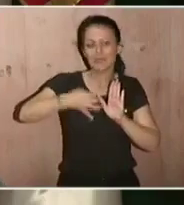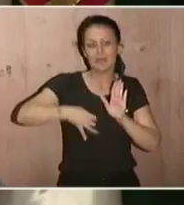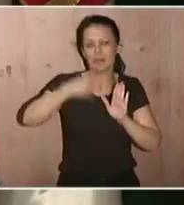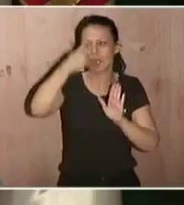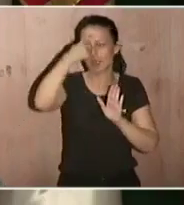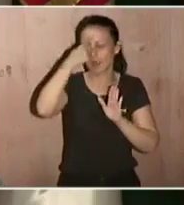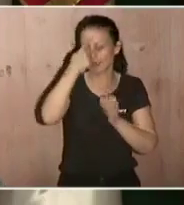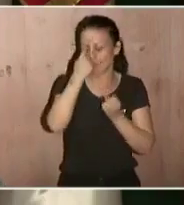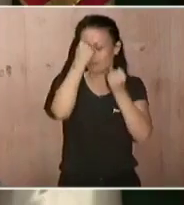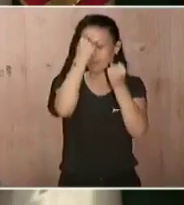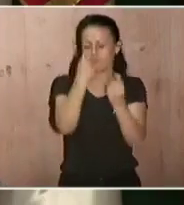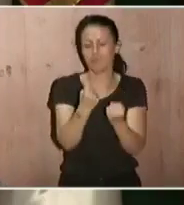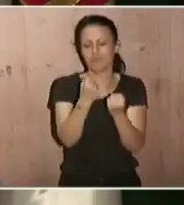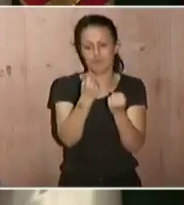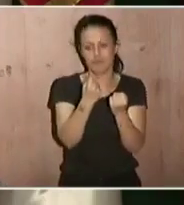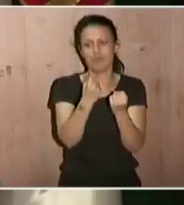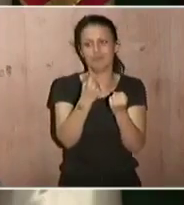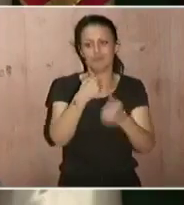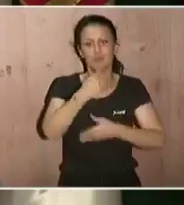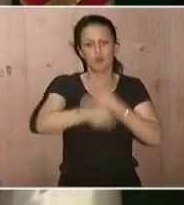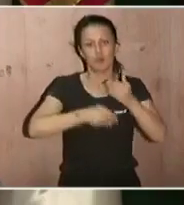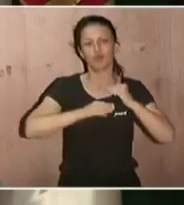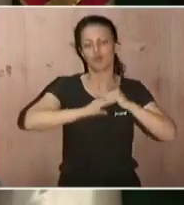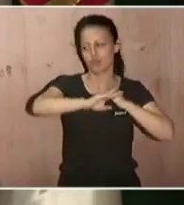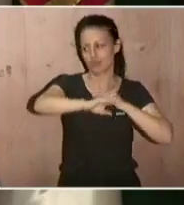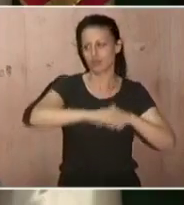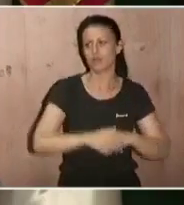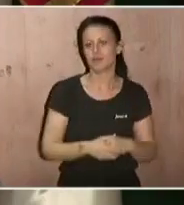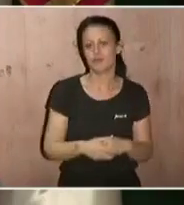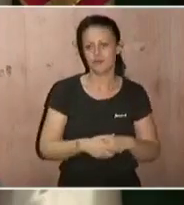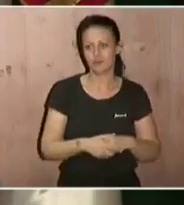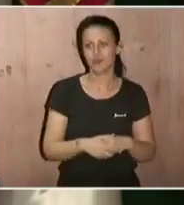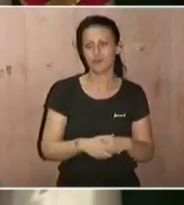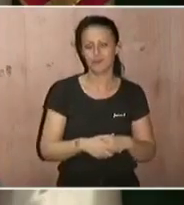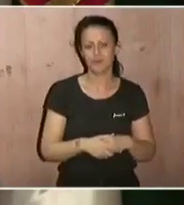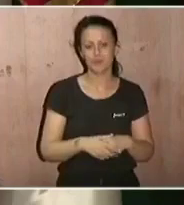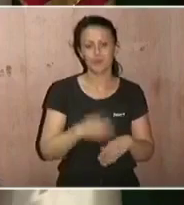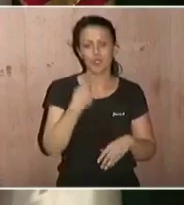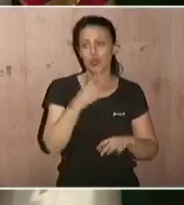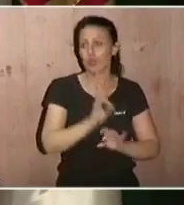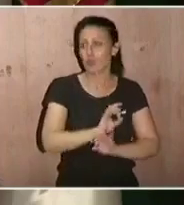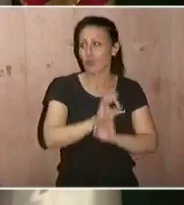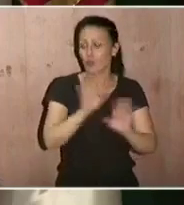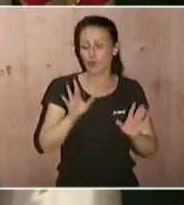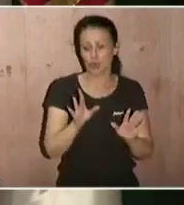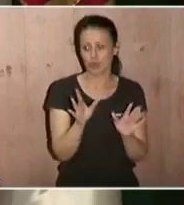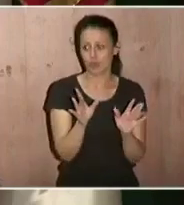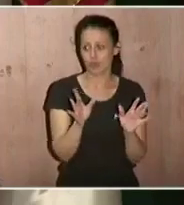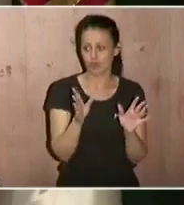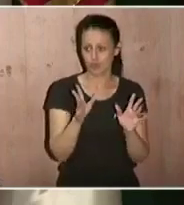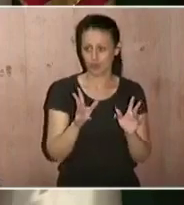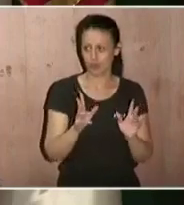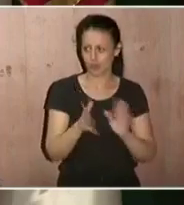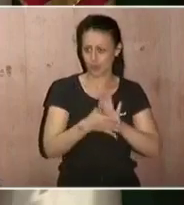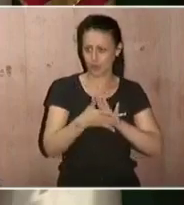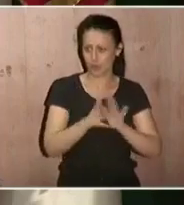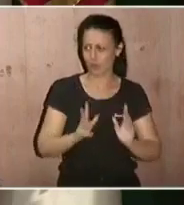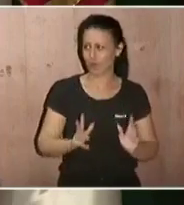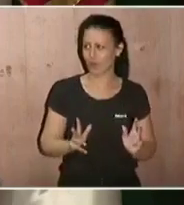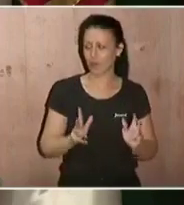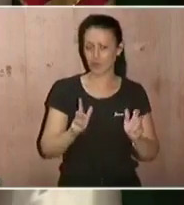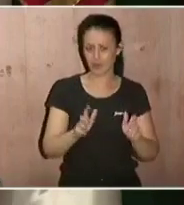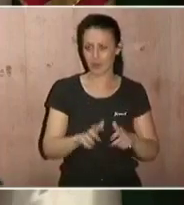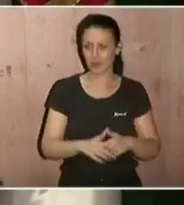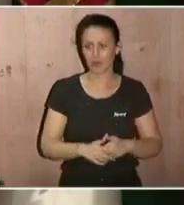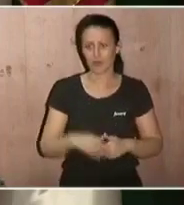firme en el progreso sostenible. Y lo diré con toda claridad al comienzo de mi intervención. Creo que